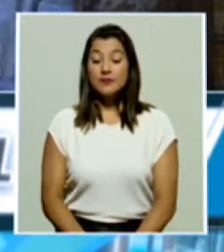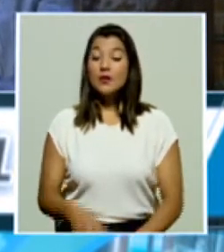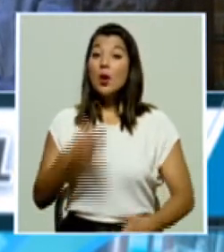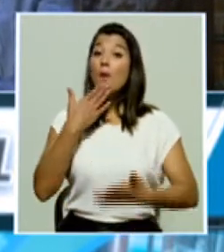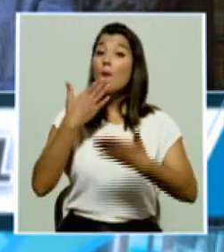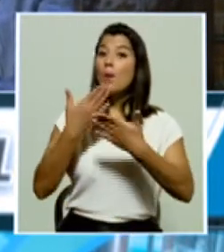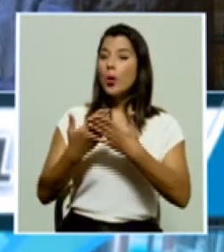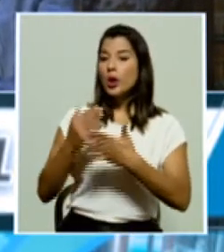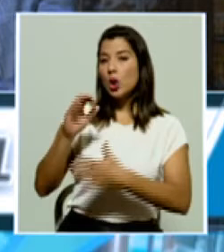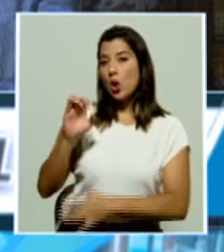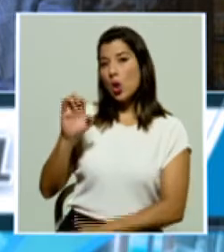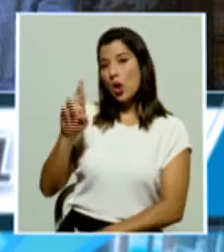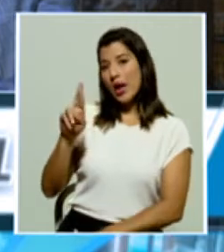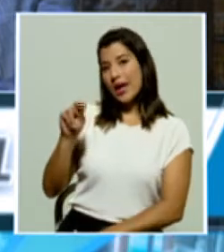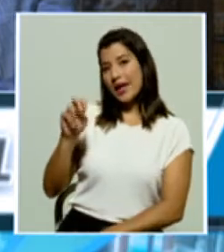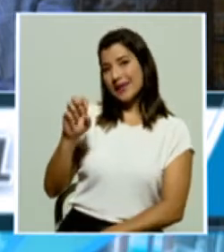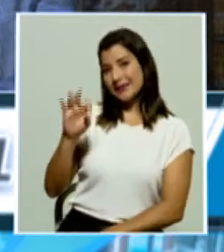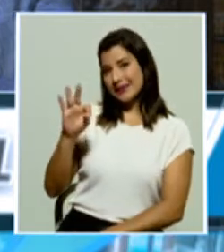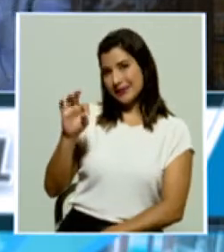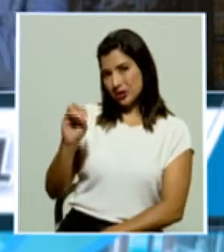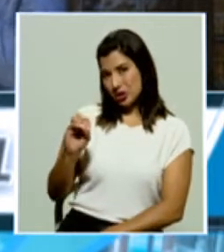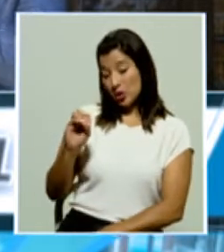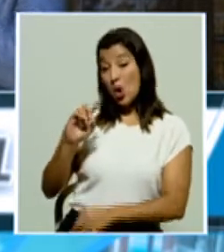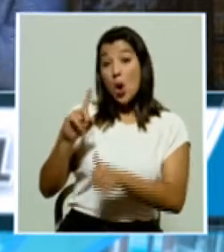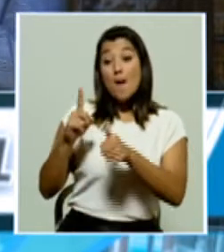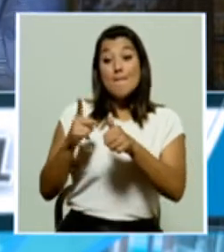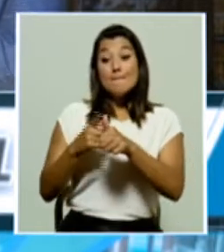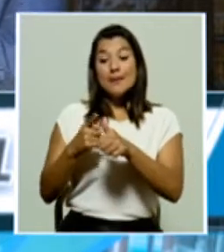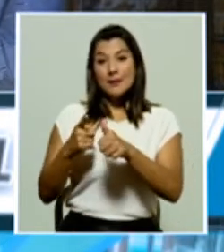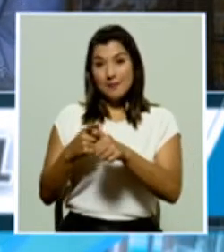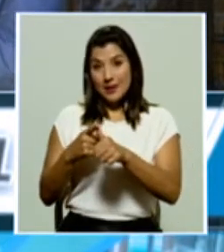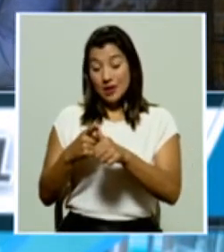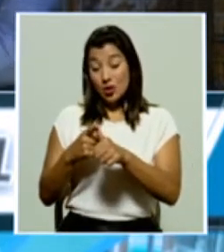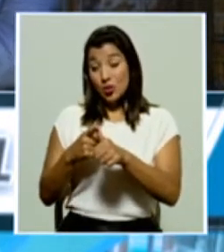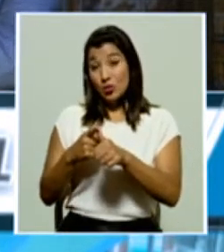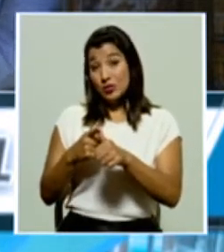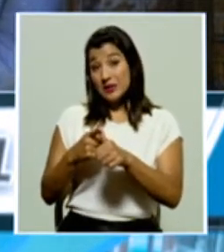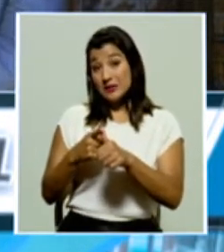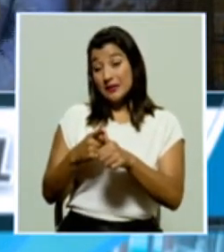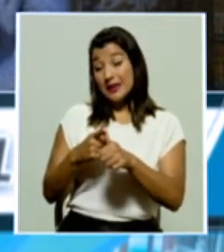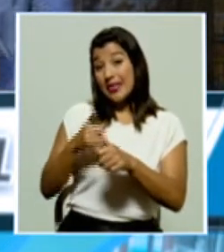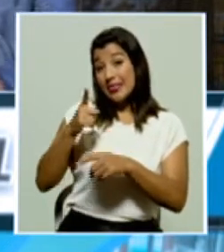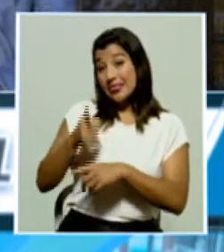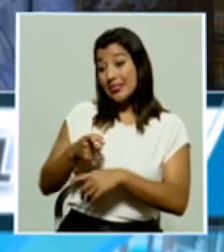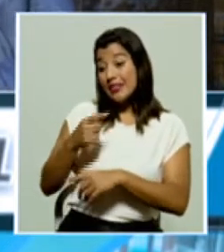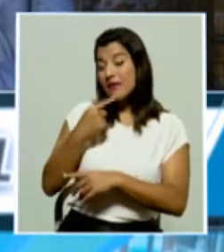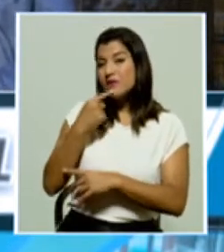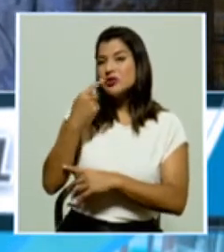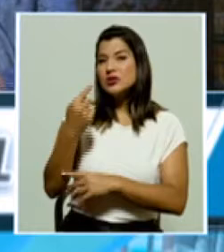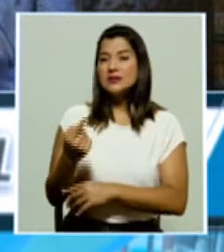Bueno, Ernesto, lo primero que habría que señalar es que